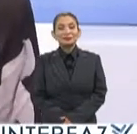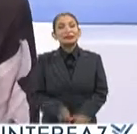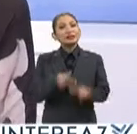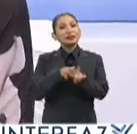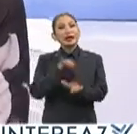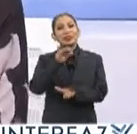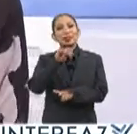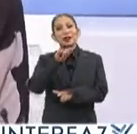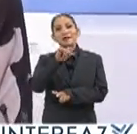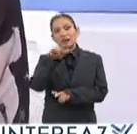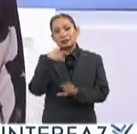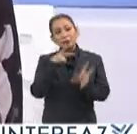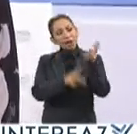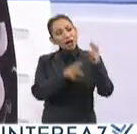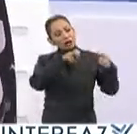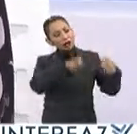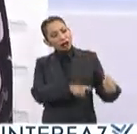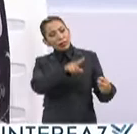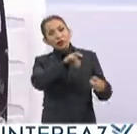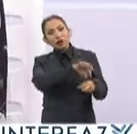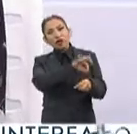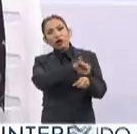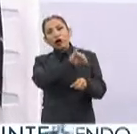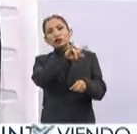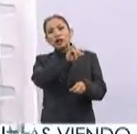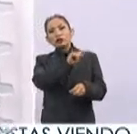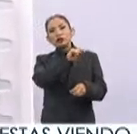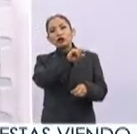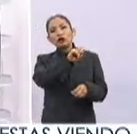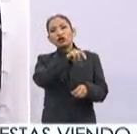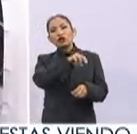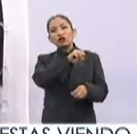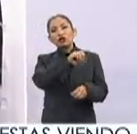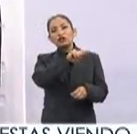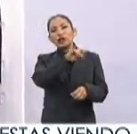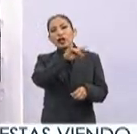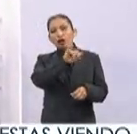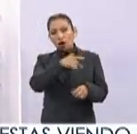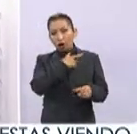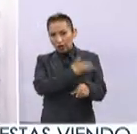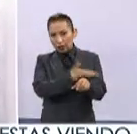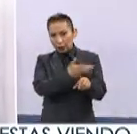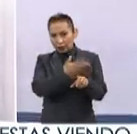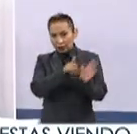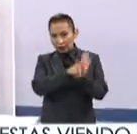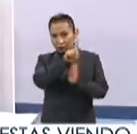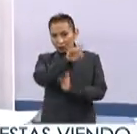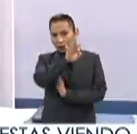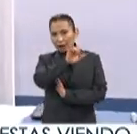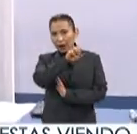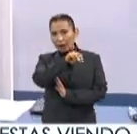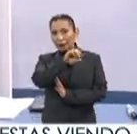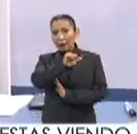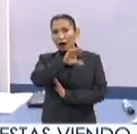Seguimos en Interfaz, estamos platicando con el doctor José Antonio Terrón Sierra, coordinador académico del Departamento de Farmacología del